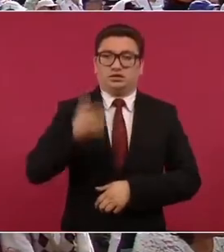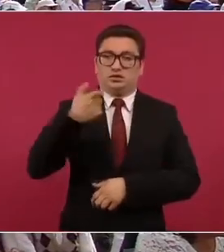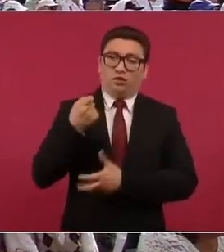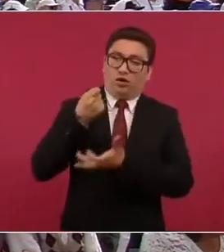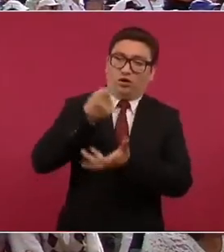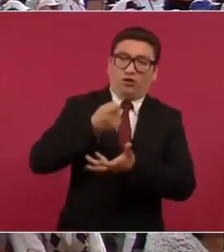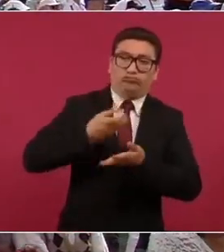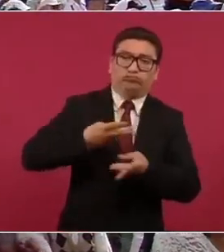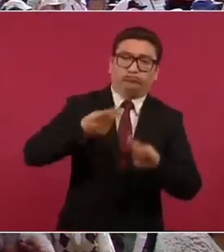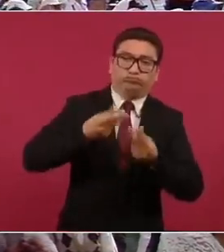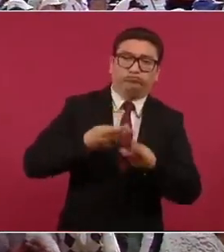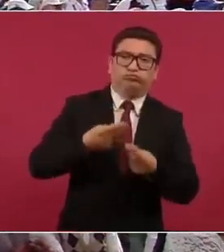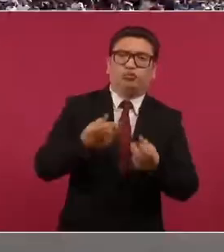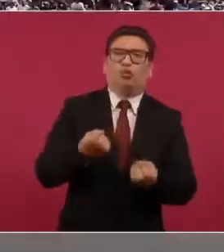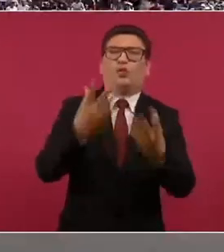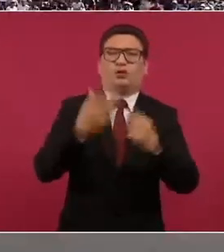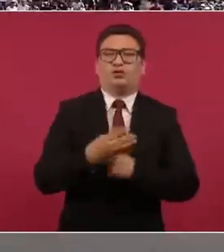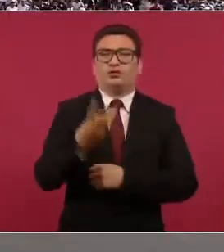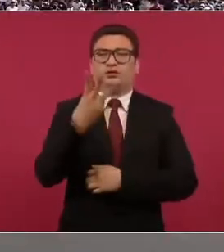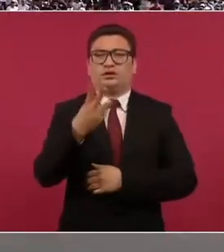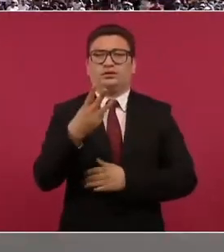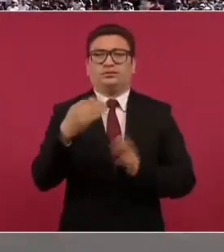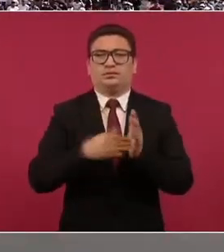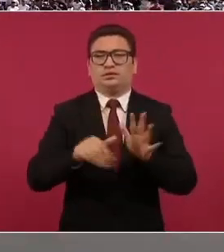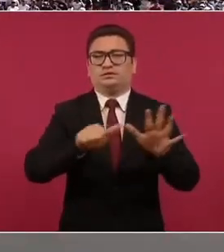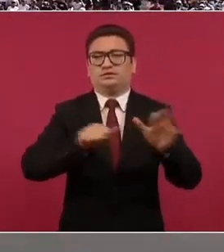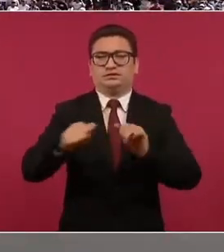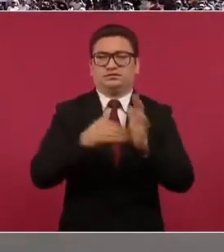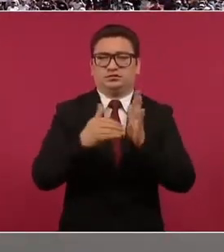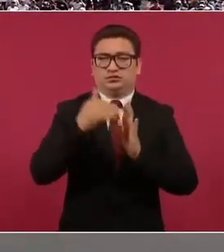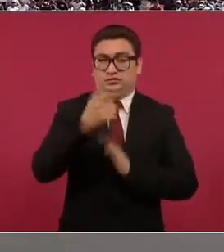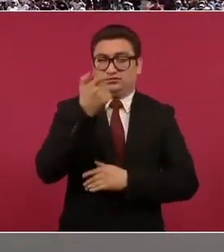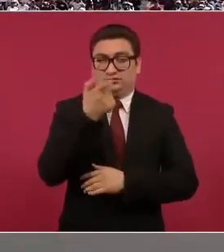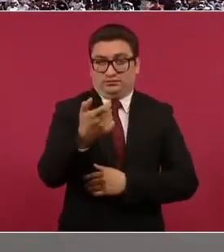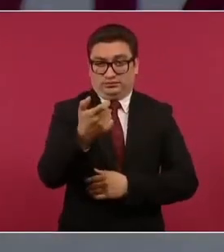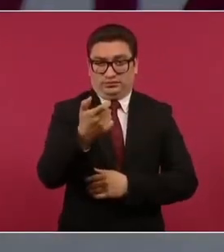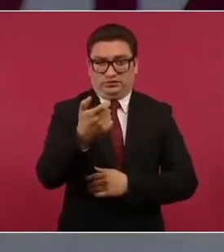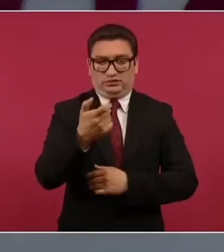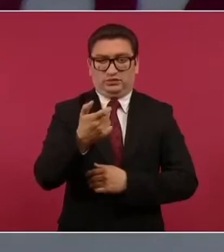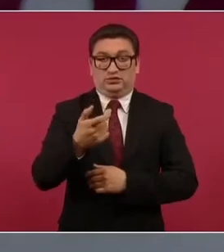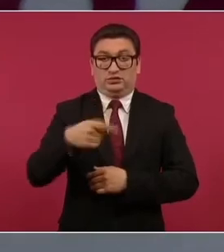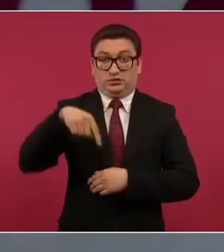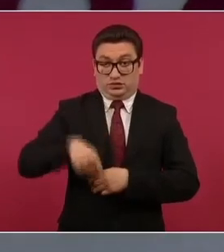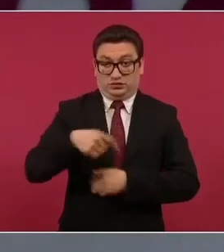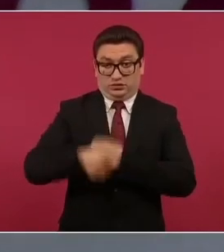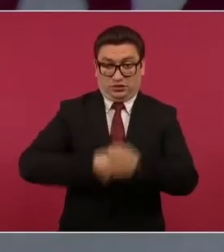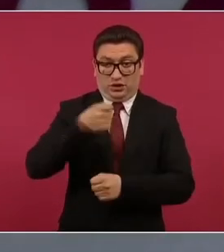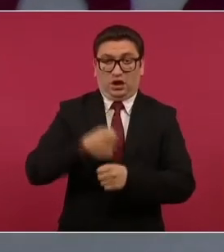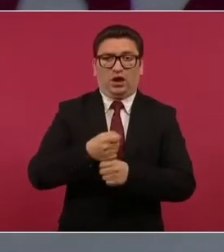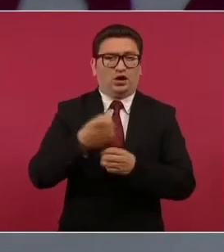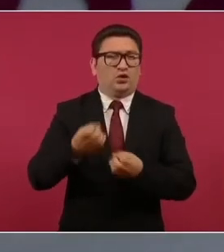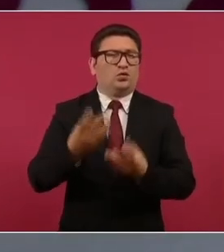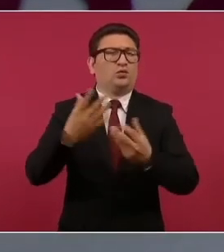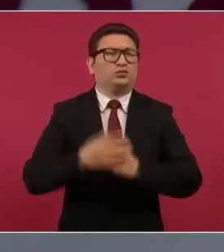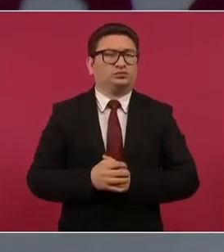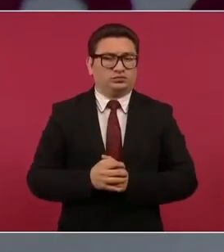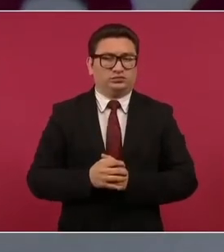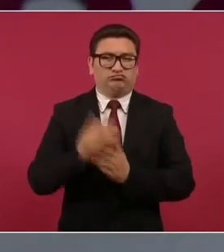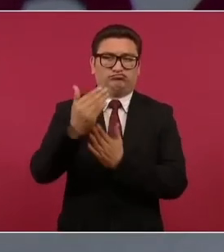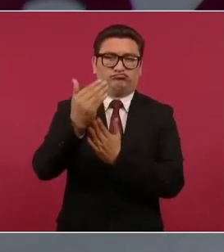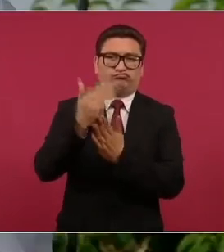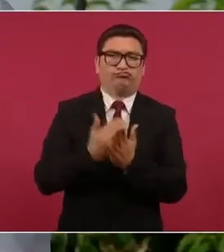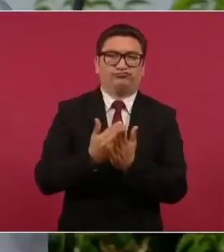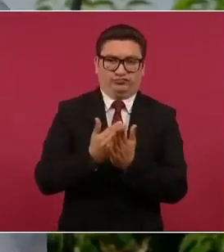presupuesto de 3.600 millones de pesos. Este año vamos a ejercer